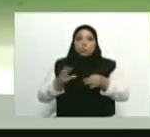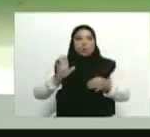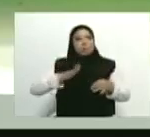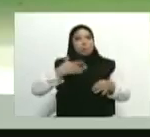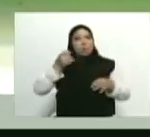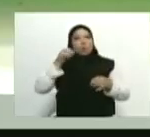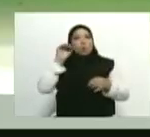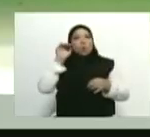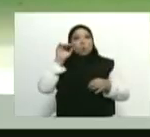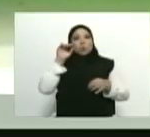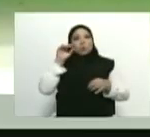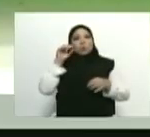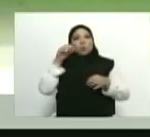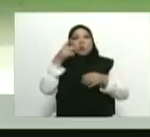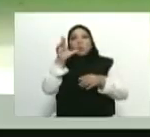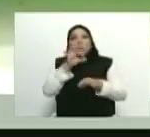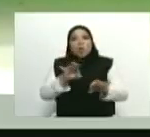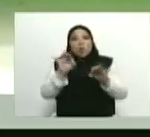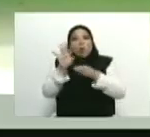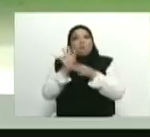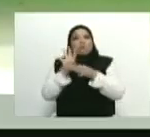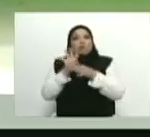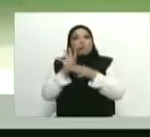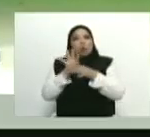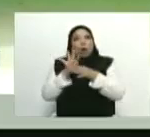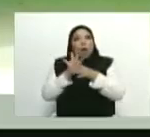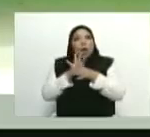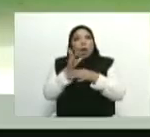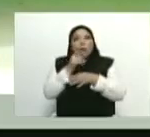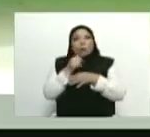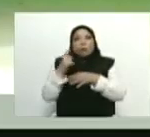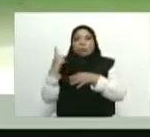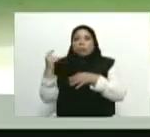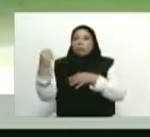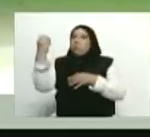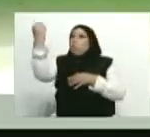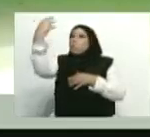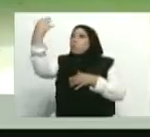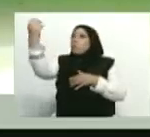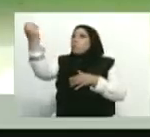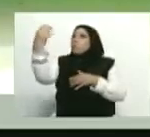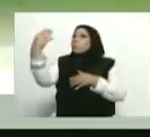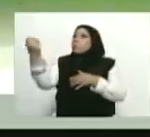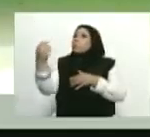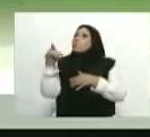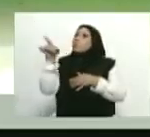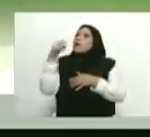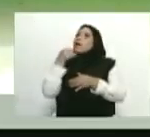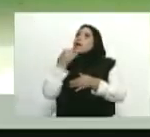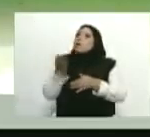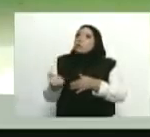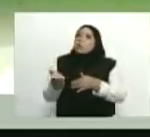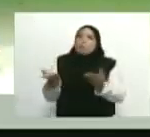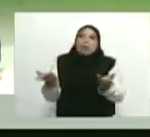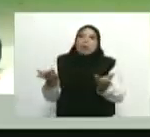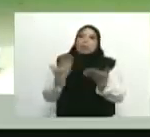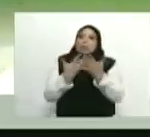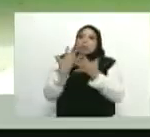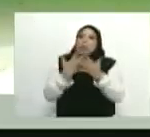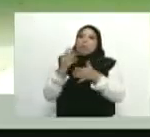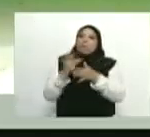haber un semáforo que no funcione, porque si no, quítalo de ahí. ¿Para qué está el semáforo? ¿Para funcionar o no funcionar?